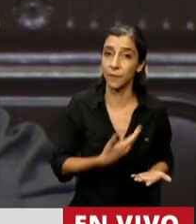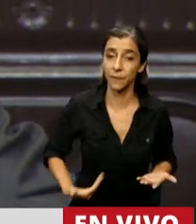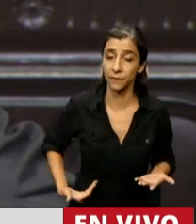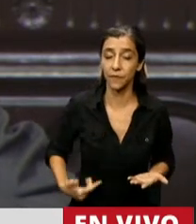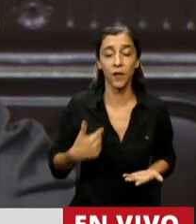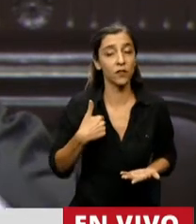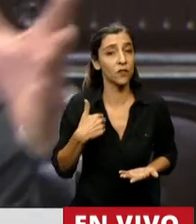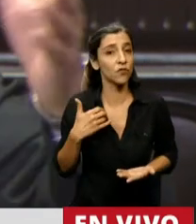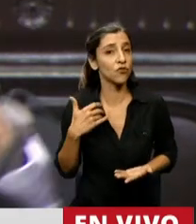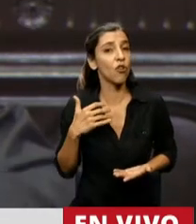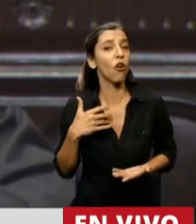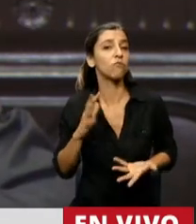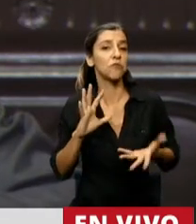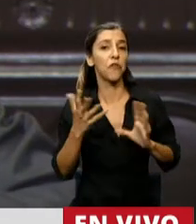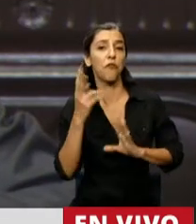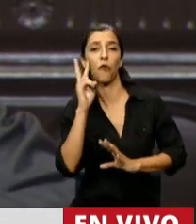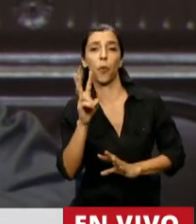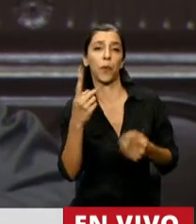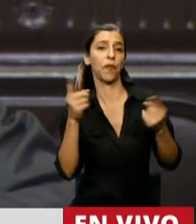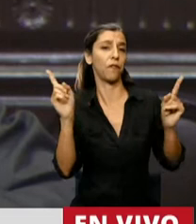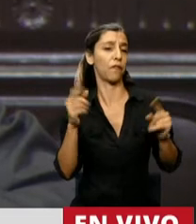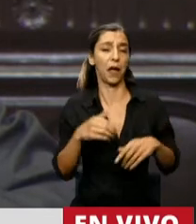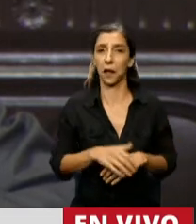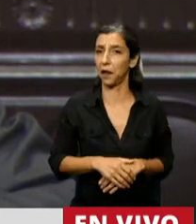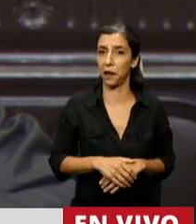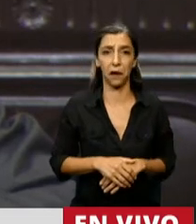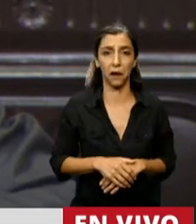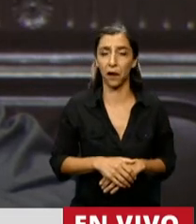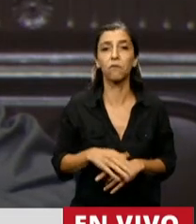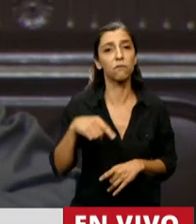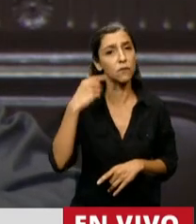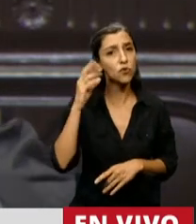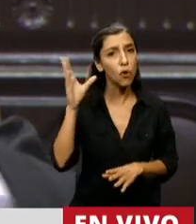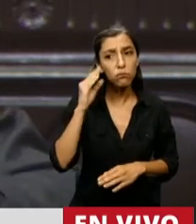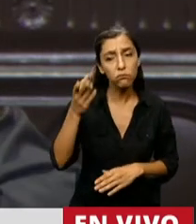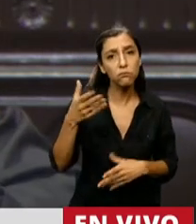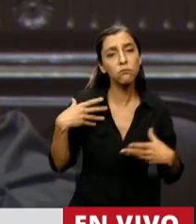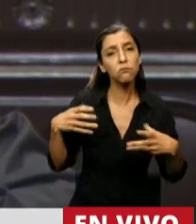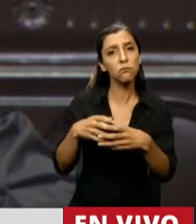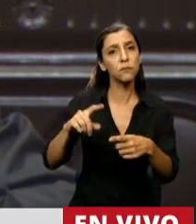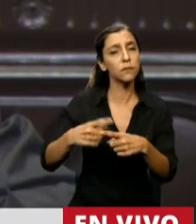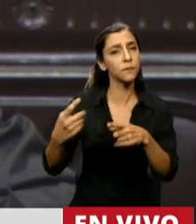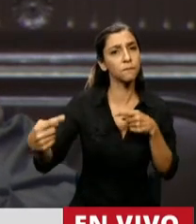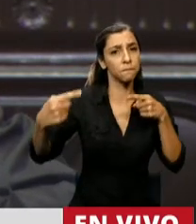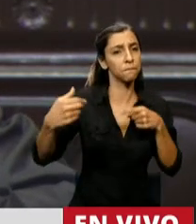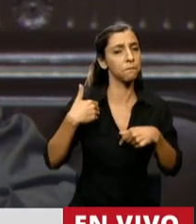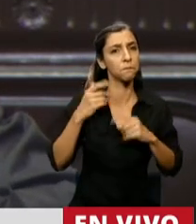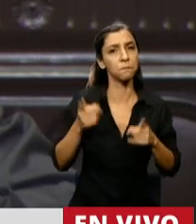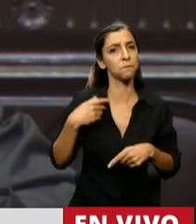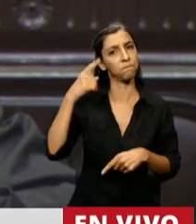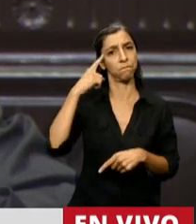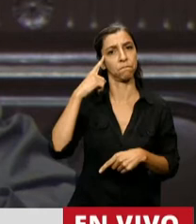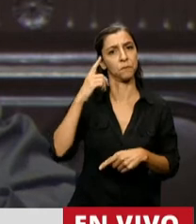una mirada diferente a lo que ha planteado la oposición creo que terminamos un año